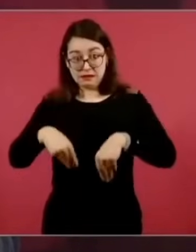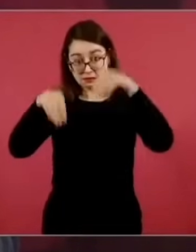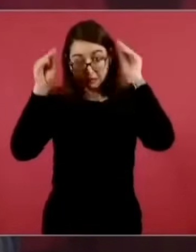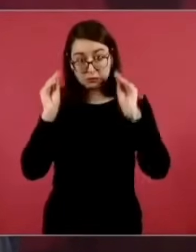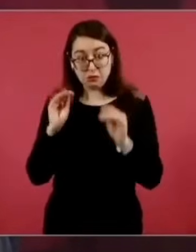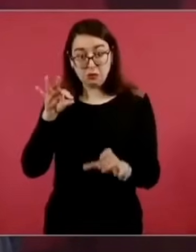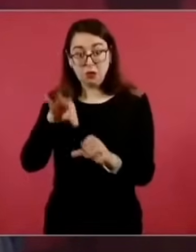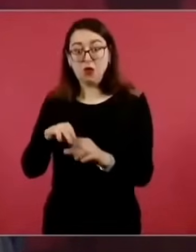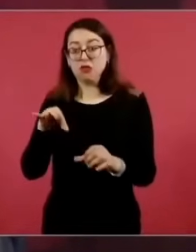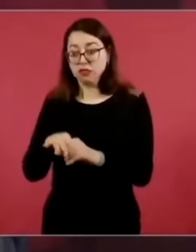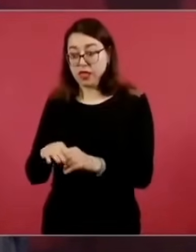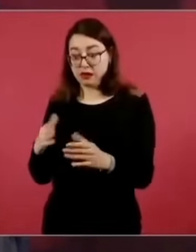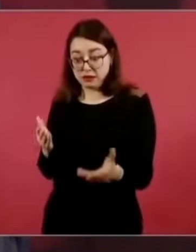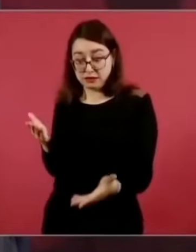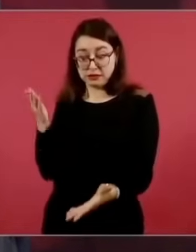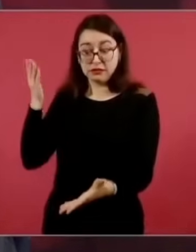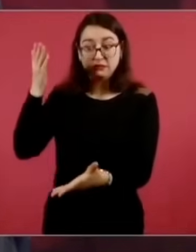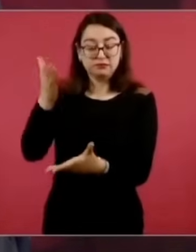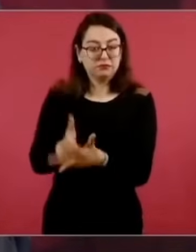Y eso que había optado